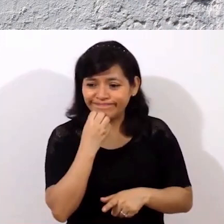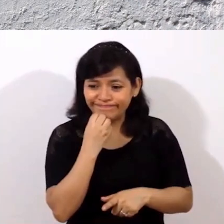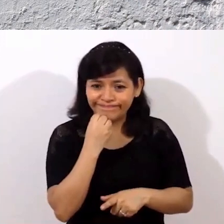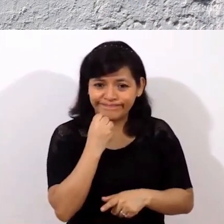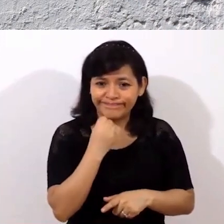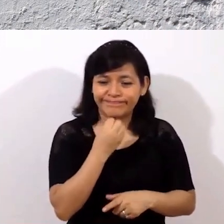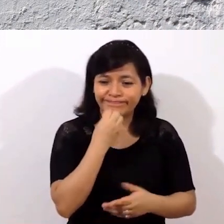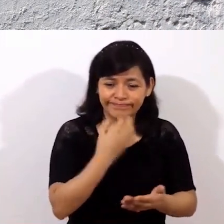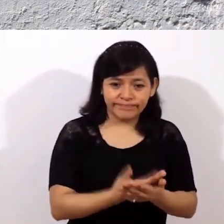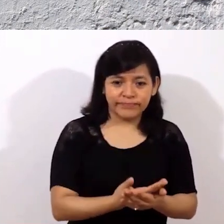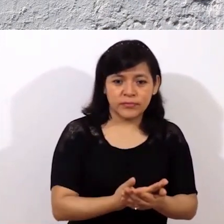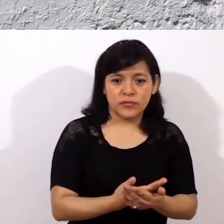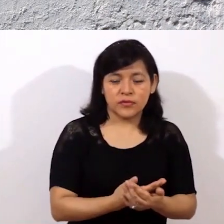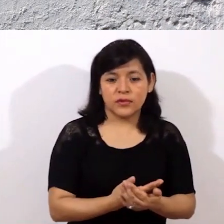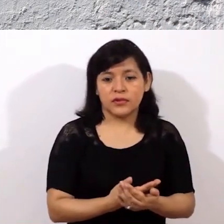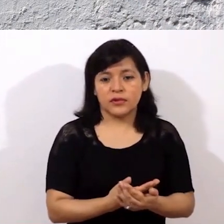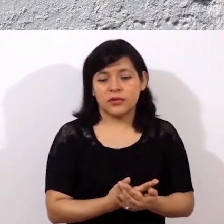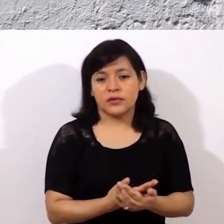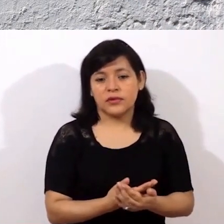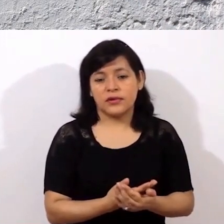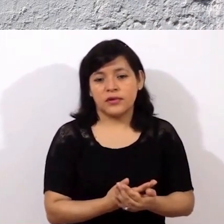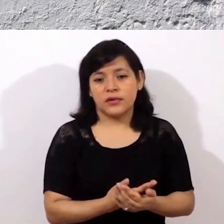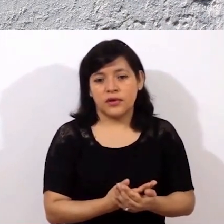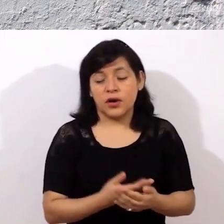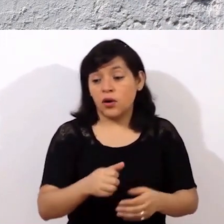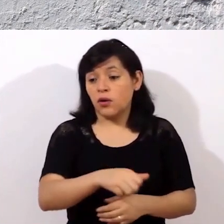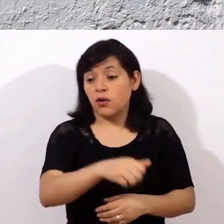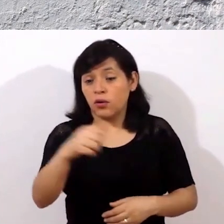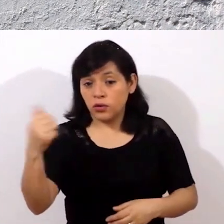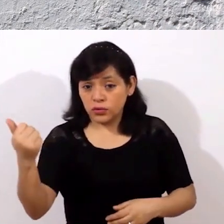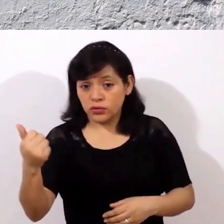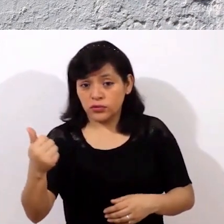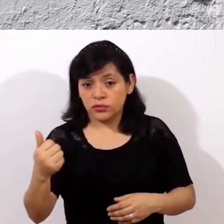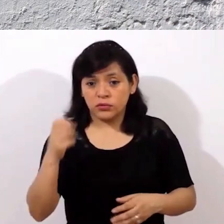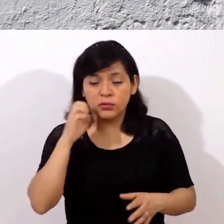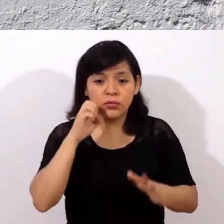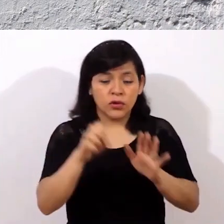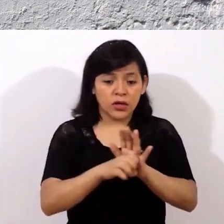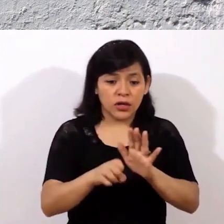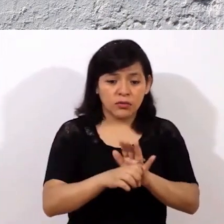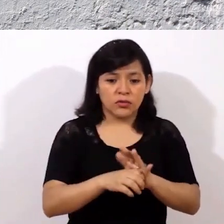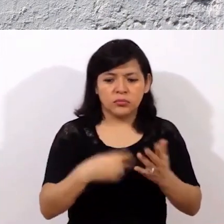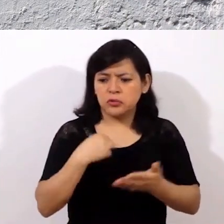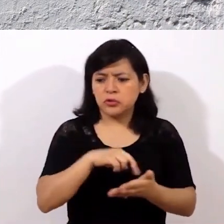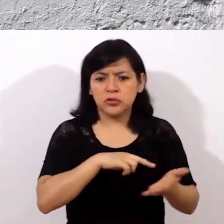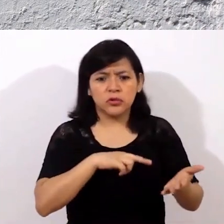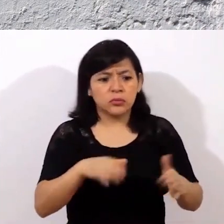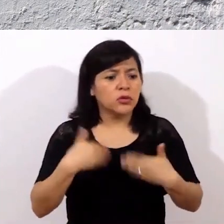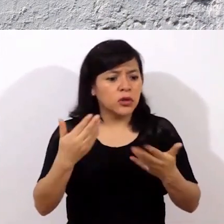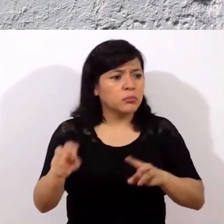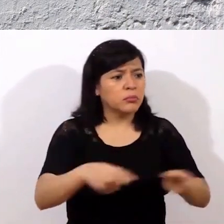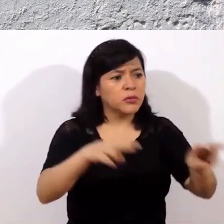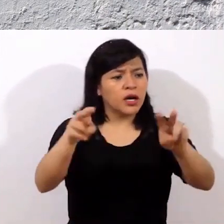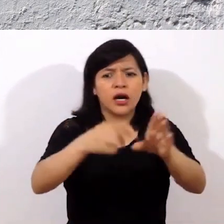identidad. Bueno, a diferencia de algunos otros habitantes del mundo. Algunos podemos salir, viajar y siempre